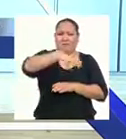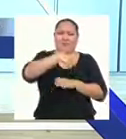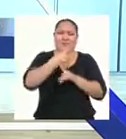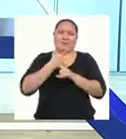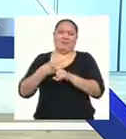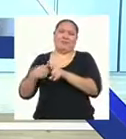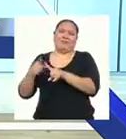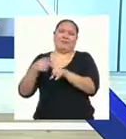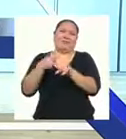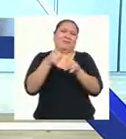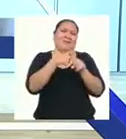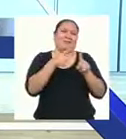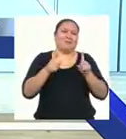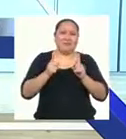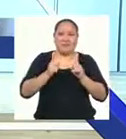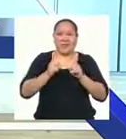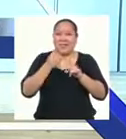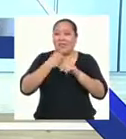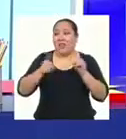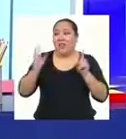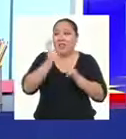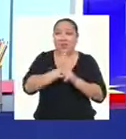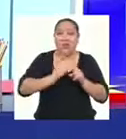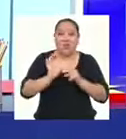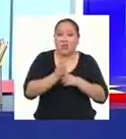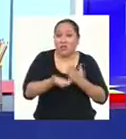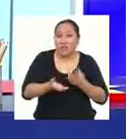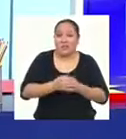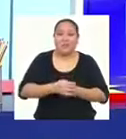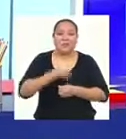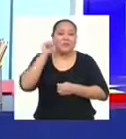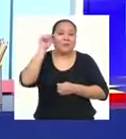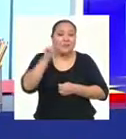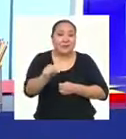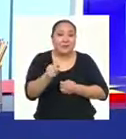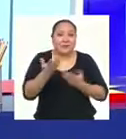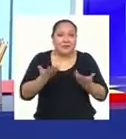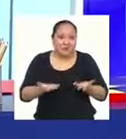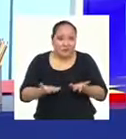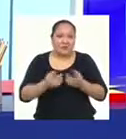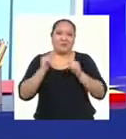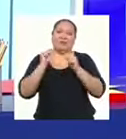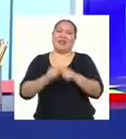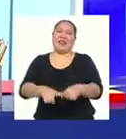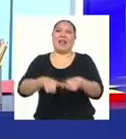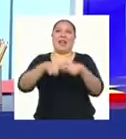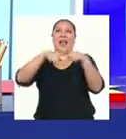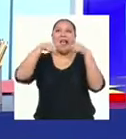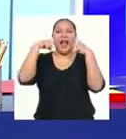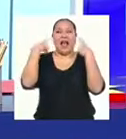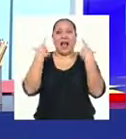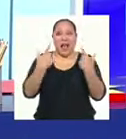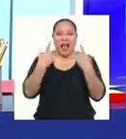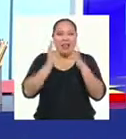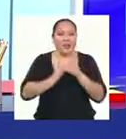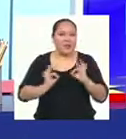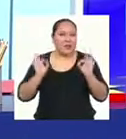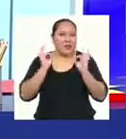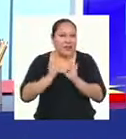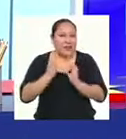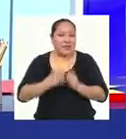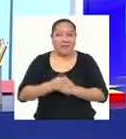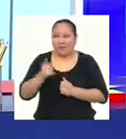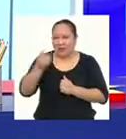diversos culturalmente! Y ahí está nuestra gran riqueza. ¿Te